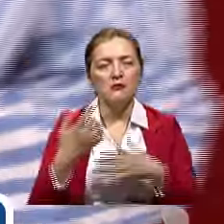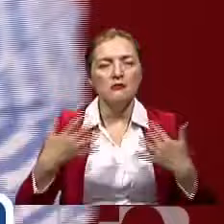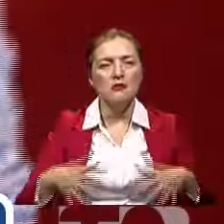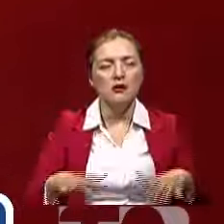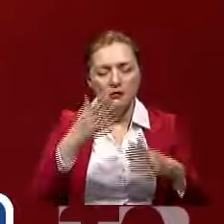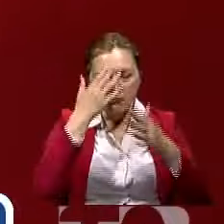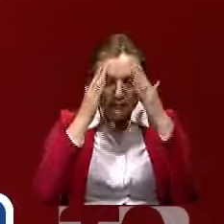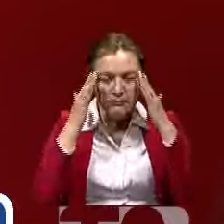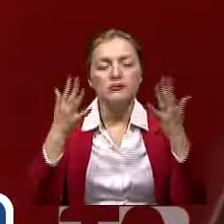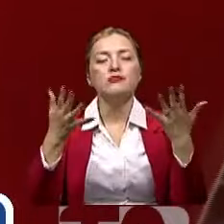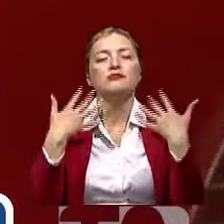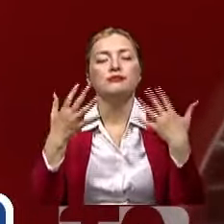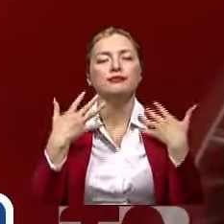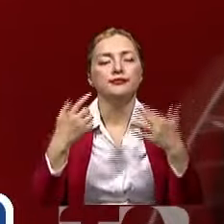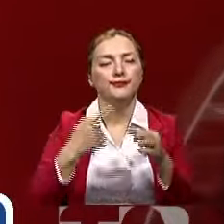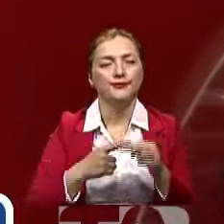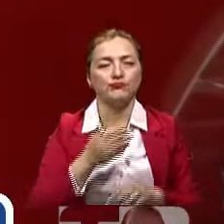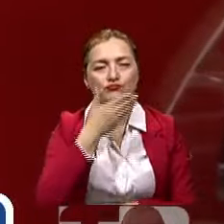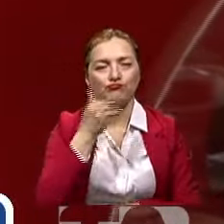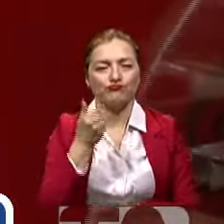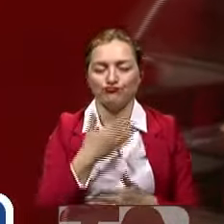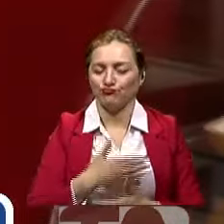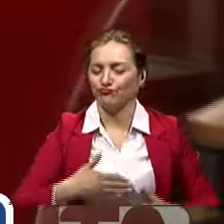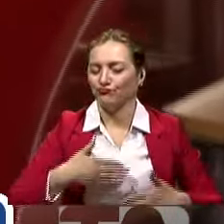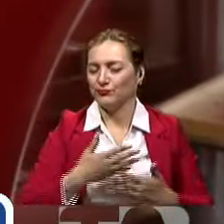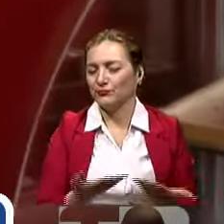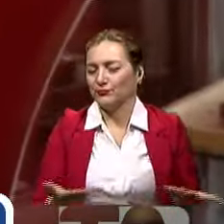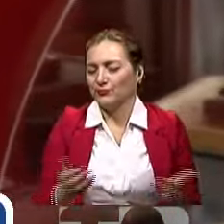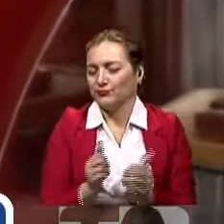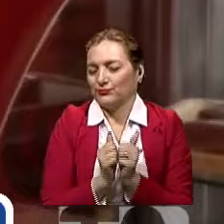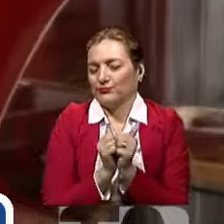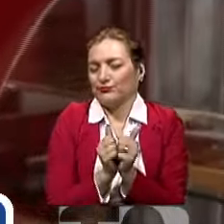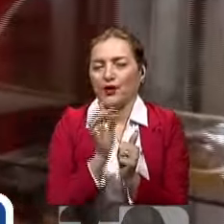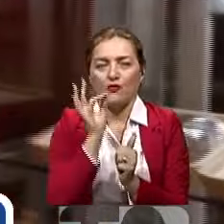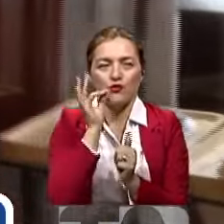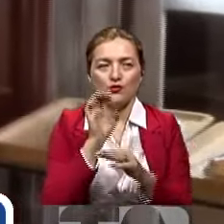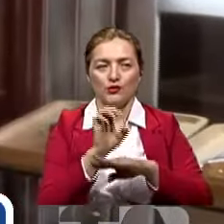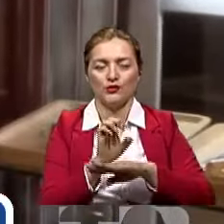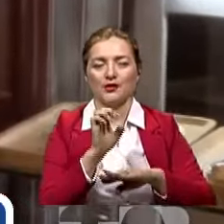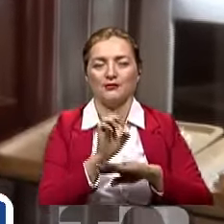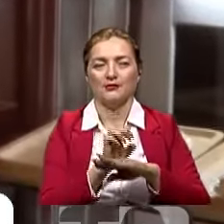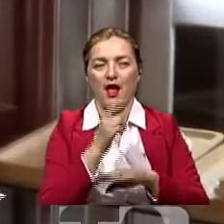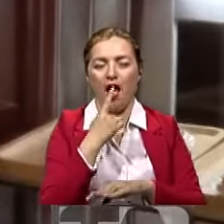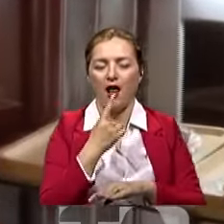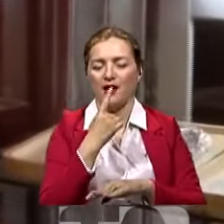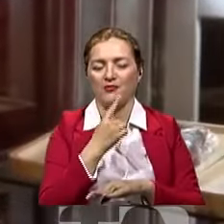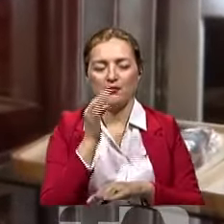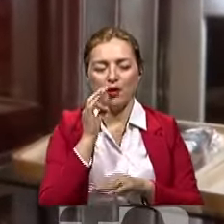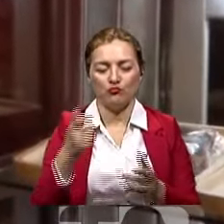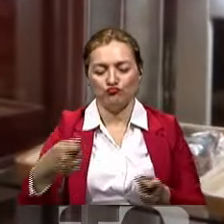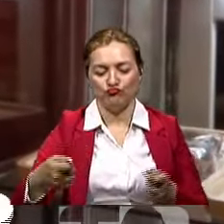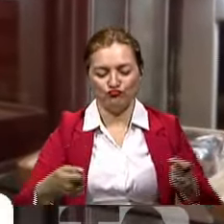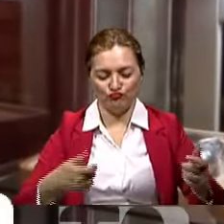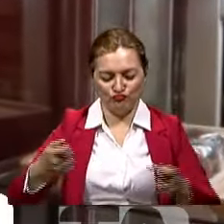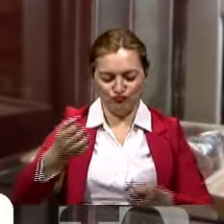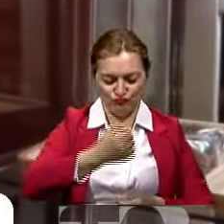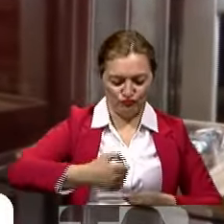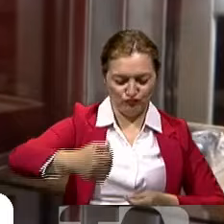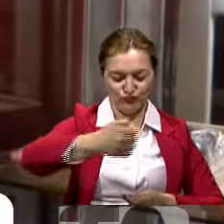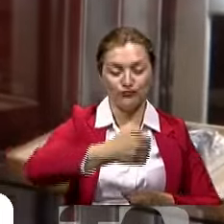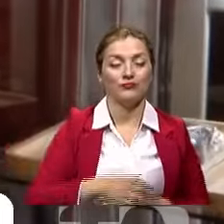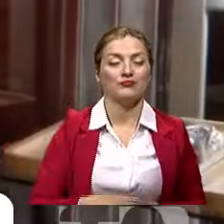bastante calurosos en la capital. Qué mejor que disfrutarlos acompañados de fruta ecuatoriana y de estos helados de paila riquísimos. Continuamos